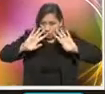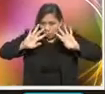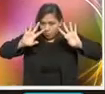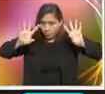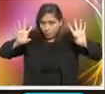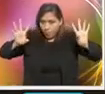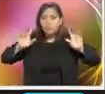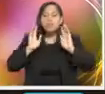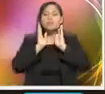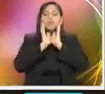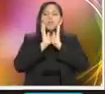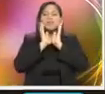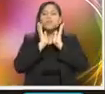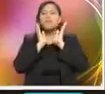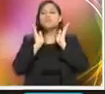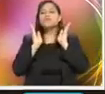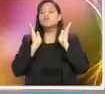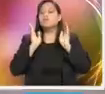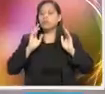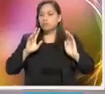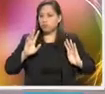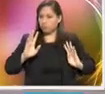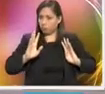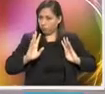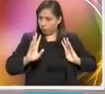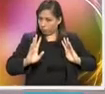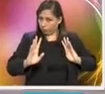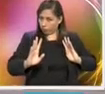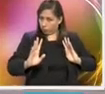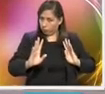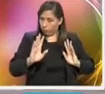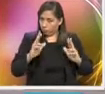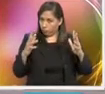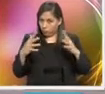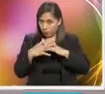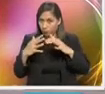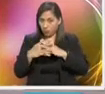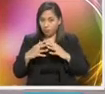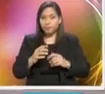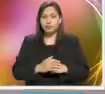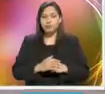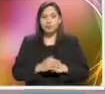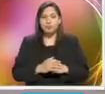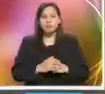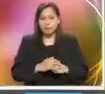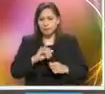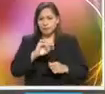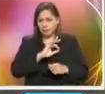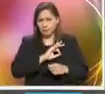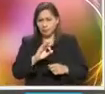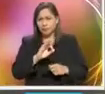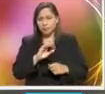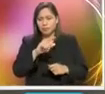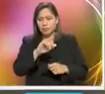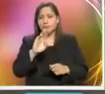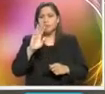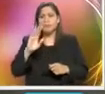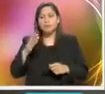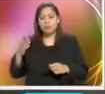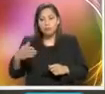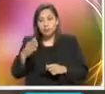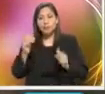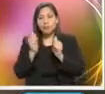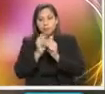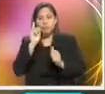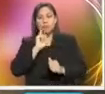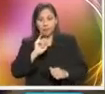sus branquias, ¿no? Y es una señal de combate, ¿no? De estoy preparándome para pelear. Sí puedes tener a los peces beta con hembras y de hecho